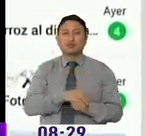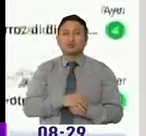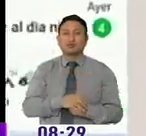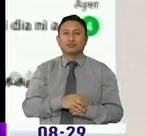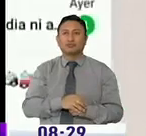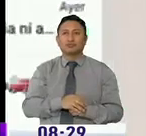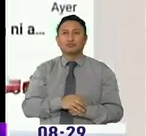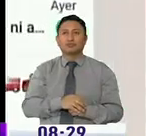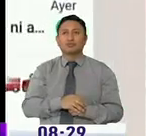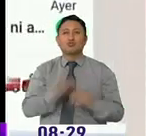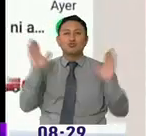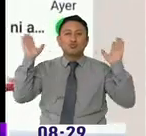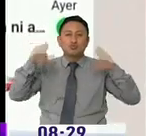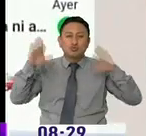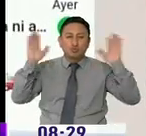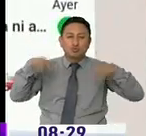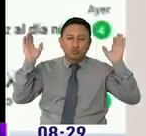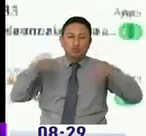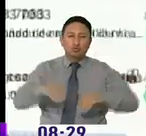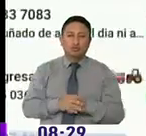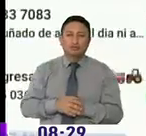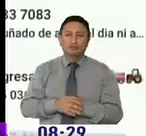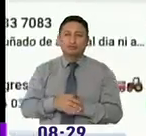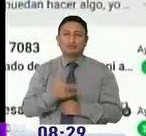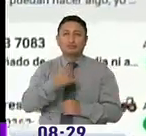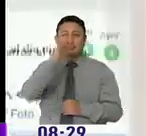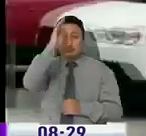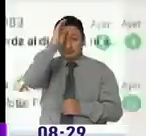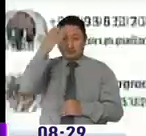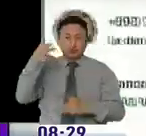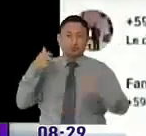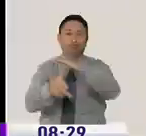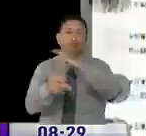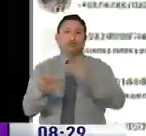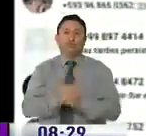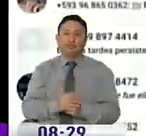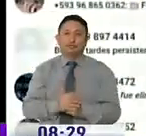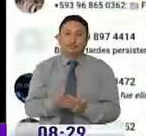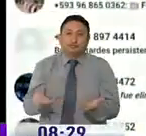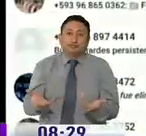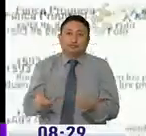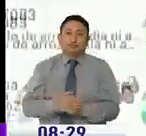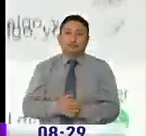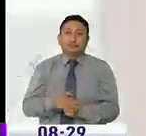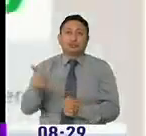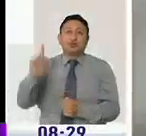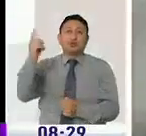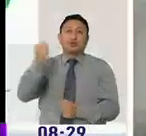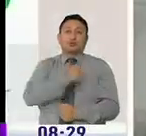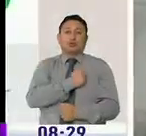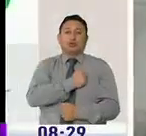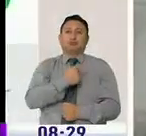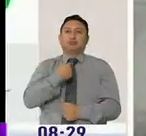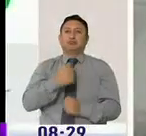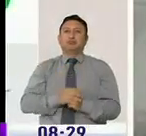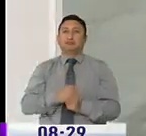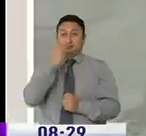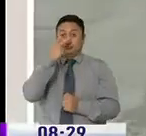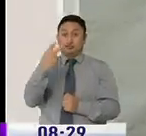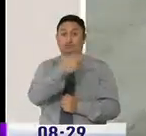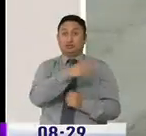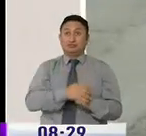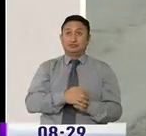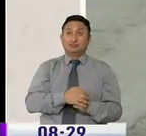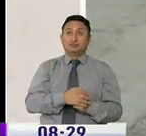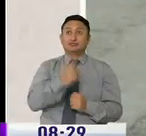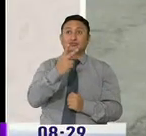B, la esquina, una clínica y se parquean atravesando la vereda. No hay derecho, ¿no? Es cuando uno dice, solo piensan en uno. Miren, este